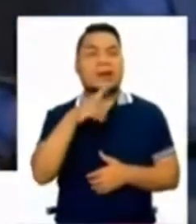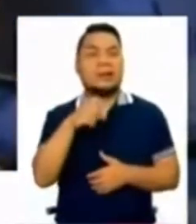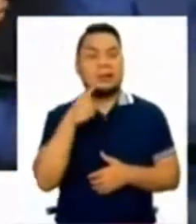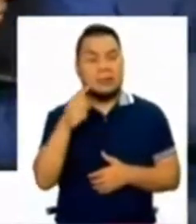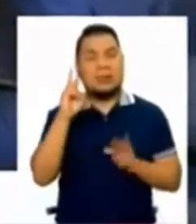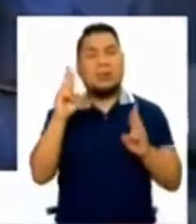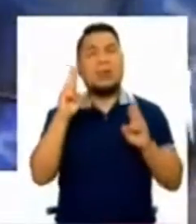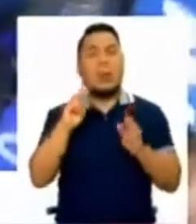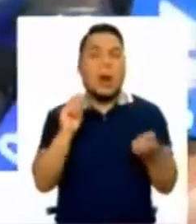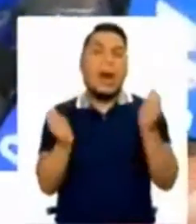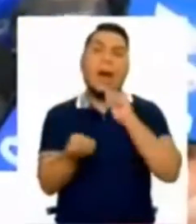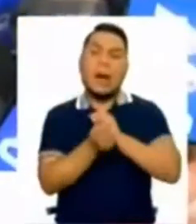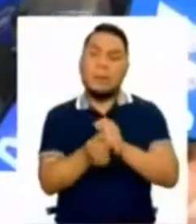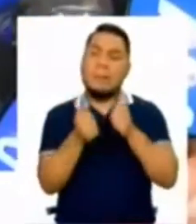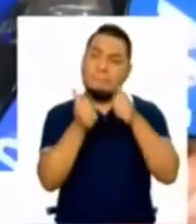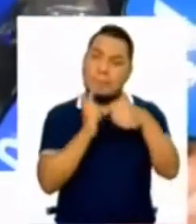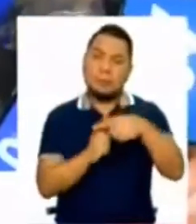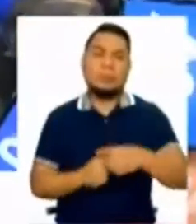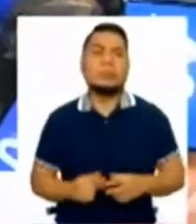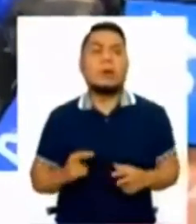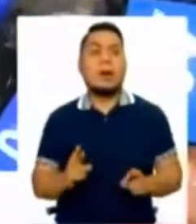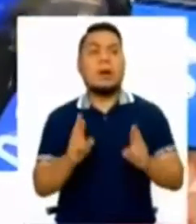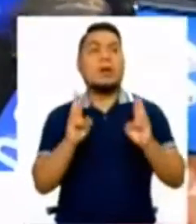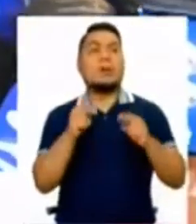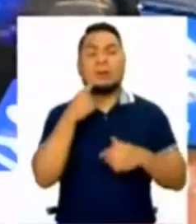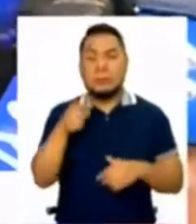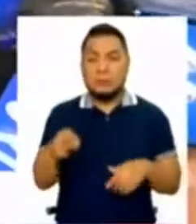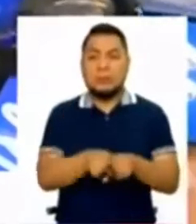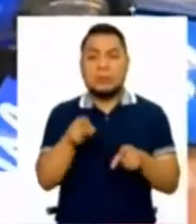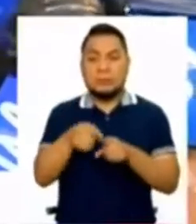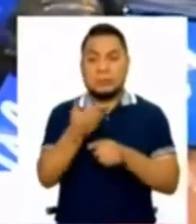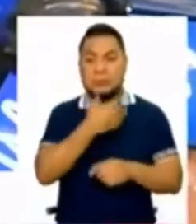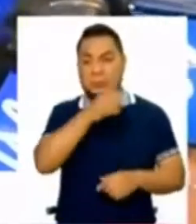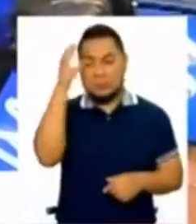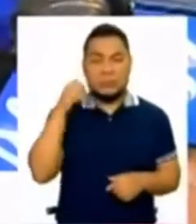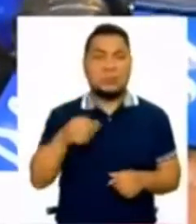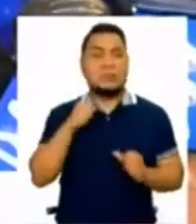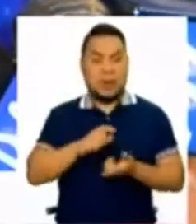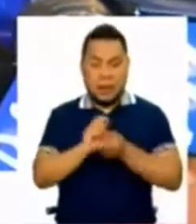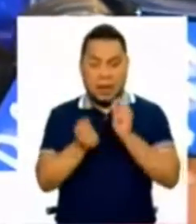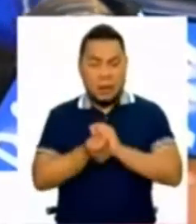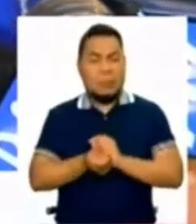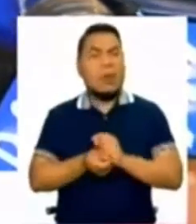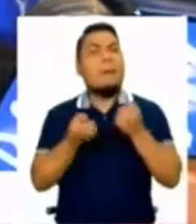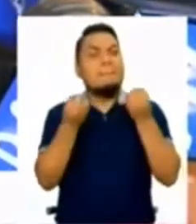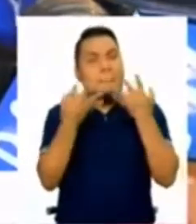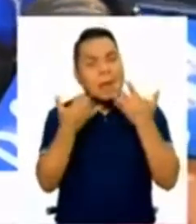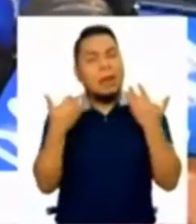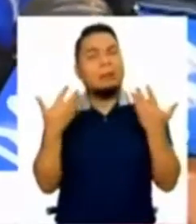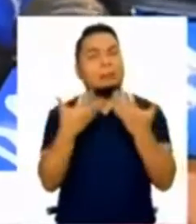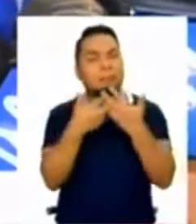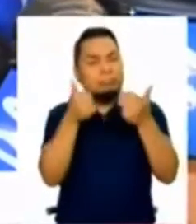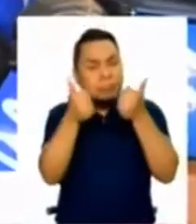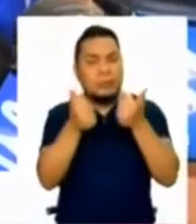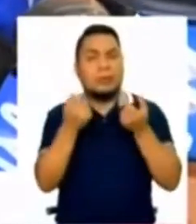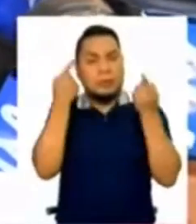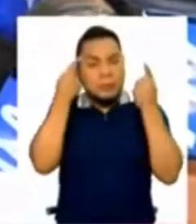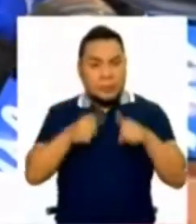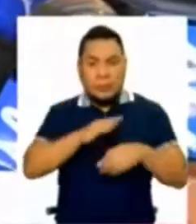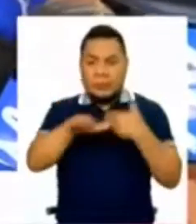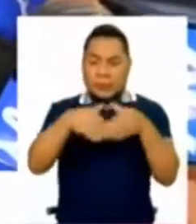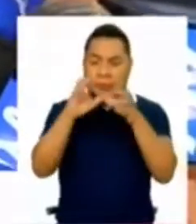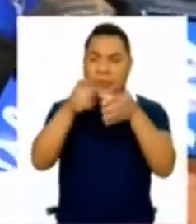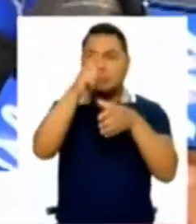cambios asertivos. Es hora de que también el presidente haga un cambio asertivo, donde tenga que concertar con todas